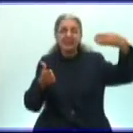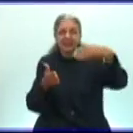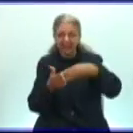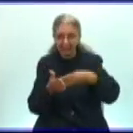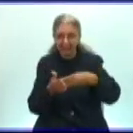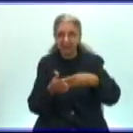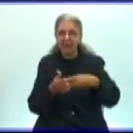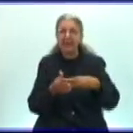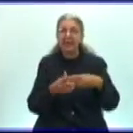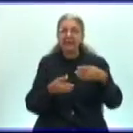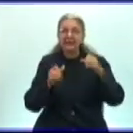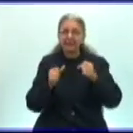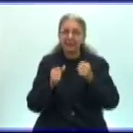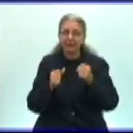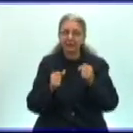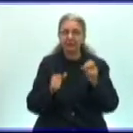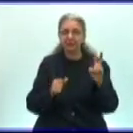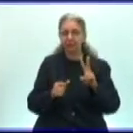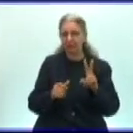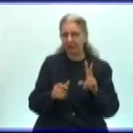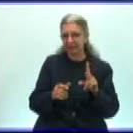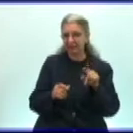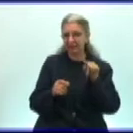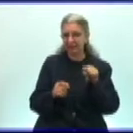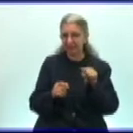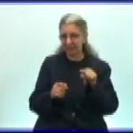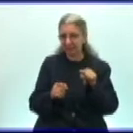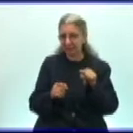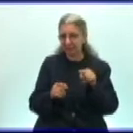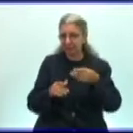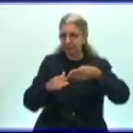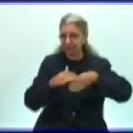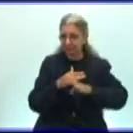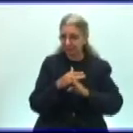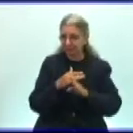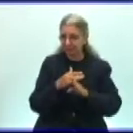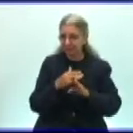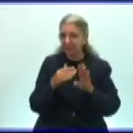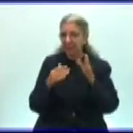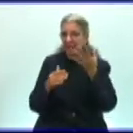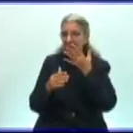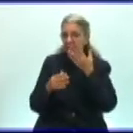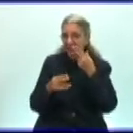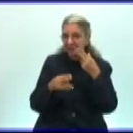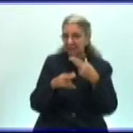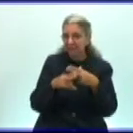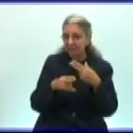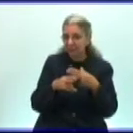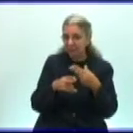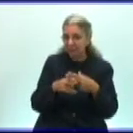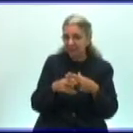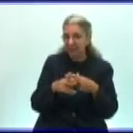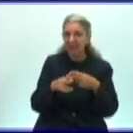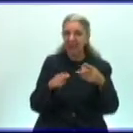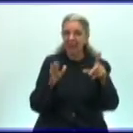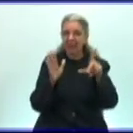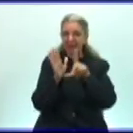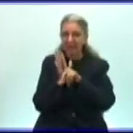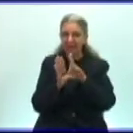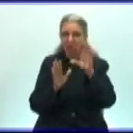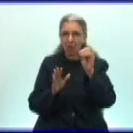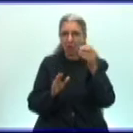tensión y el voltaje. A este comportamiento arribó George Simon Ohm en el